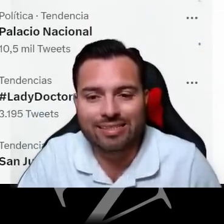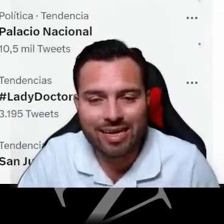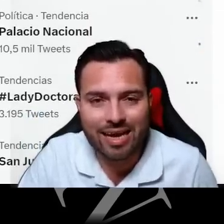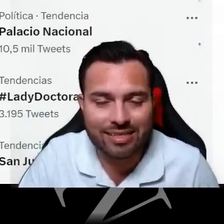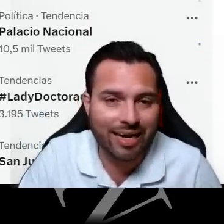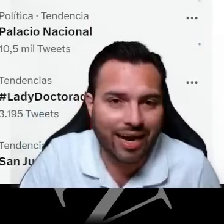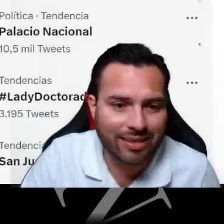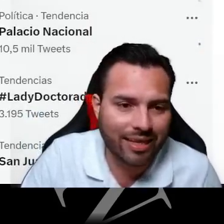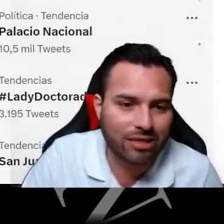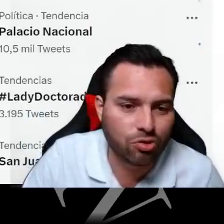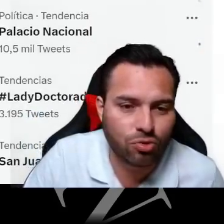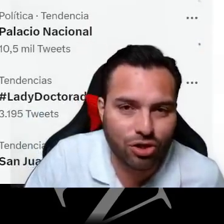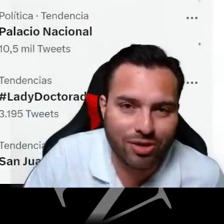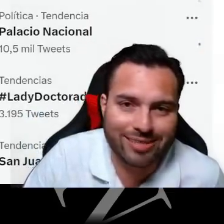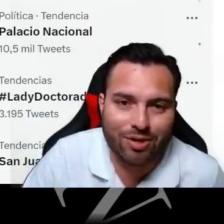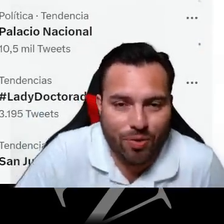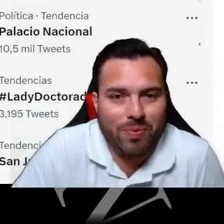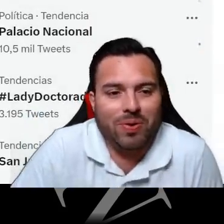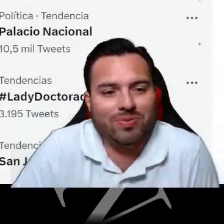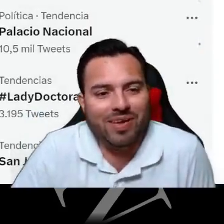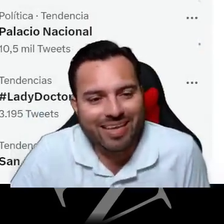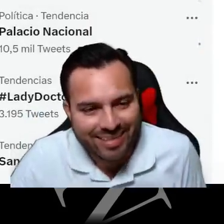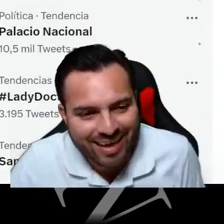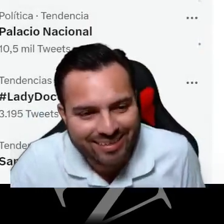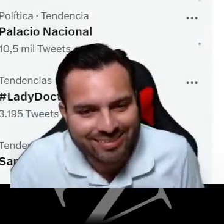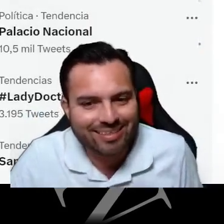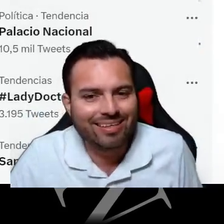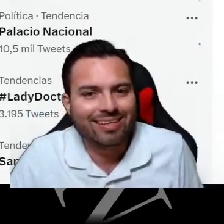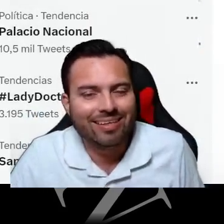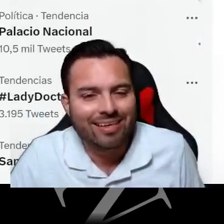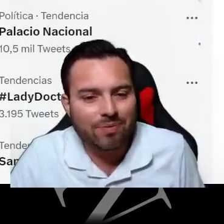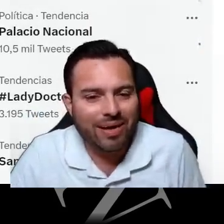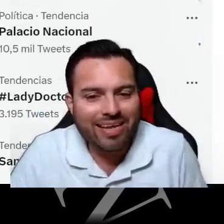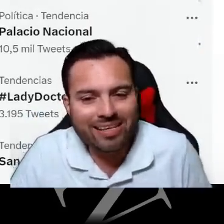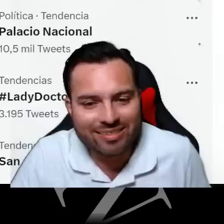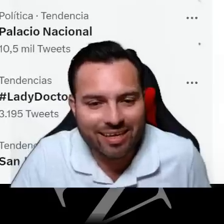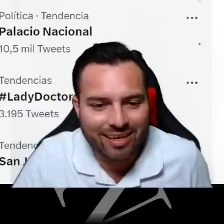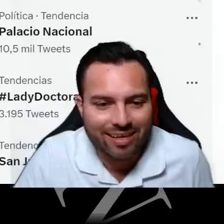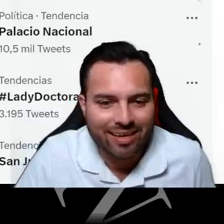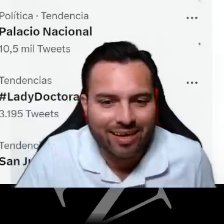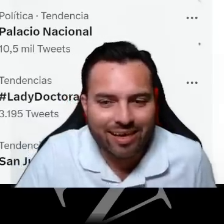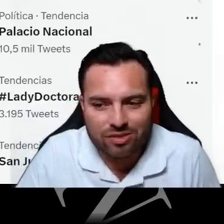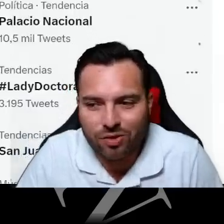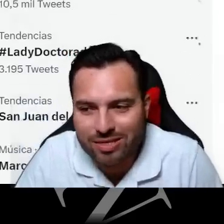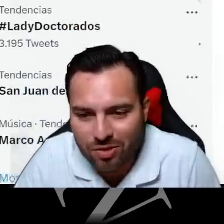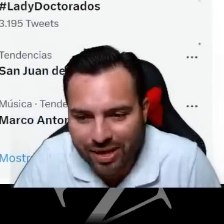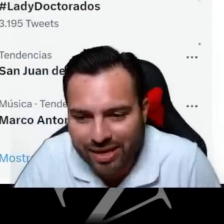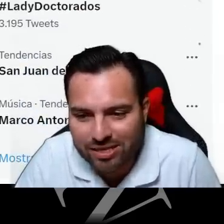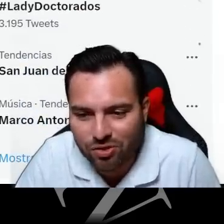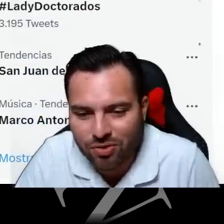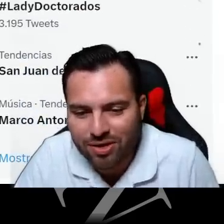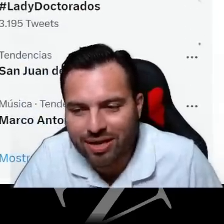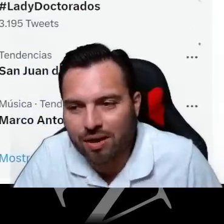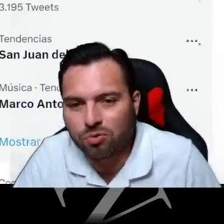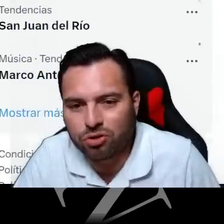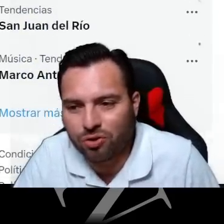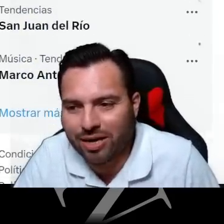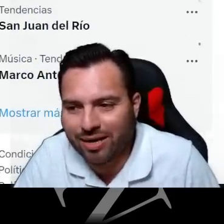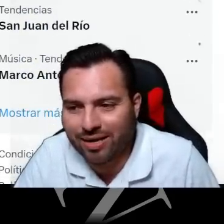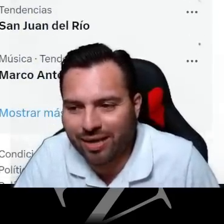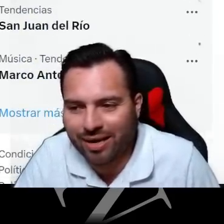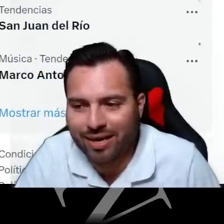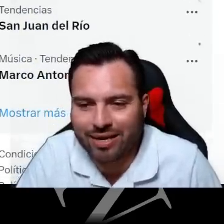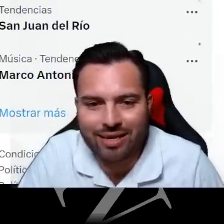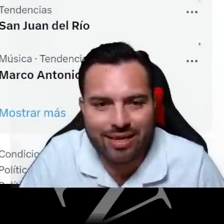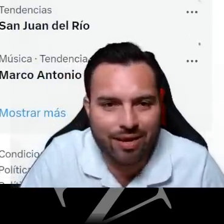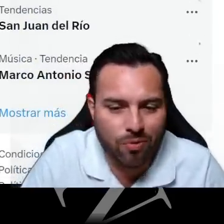quiere que sigan y acaten instrucciones como los militares. Imagínense, esto es lo que hizo la